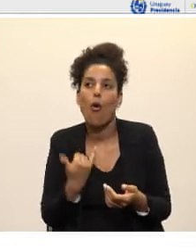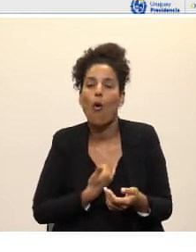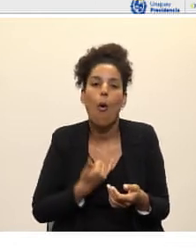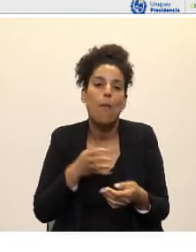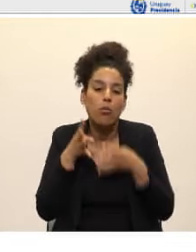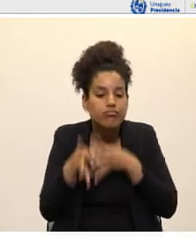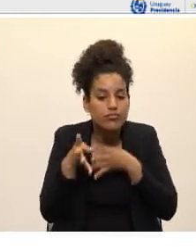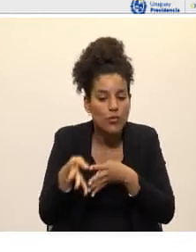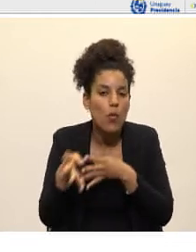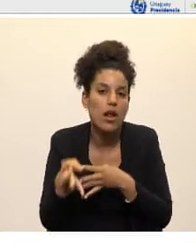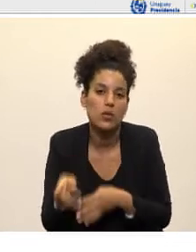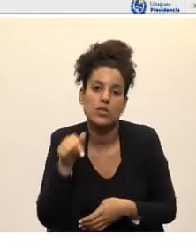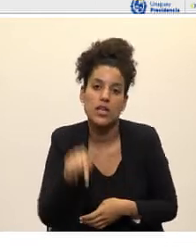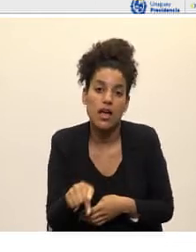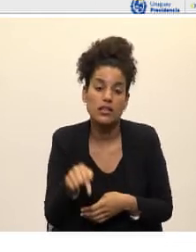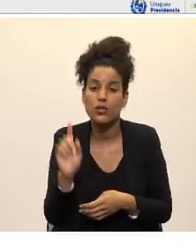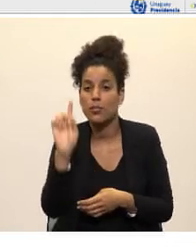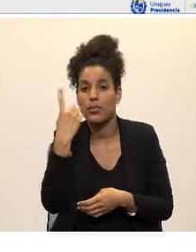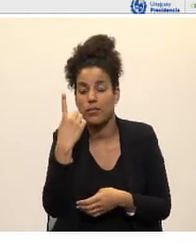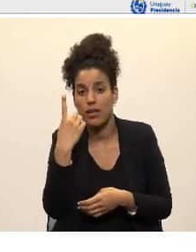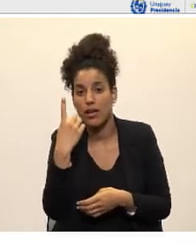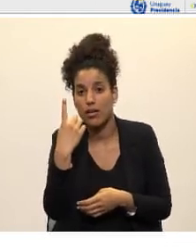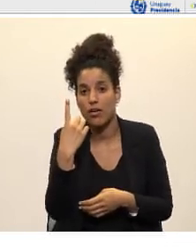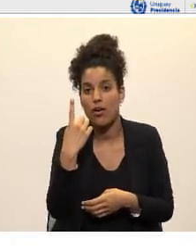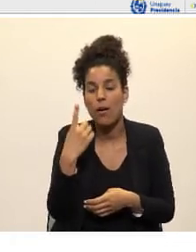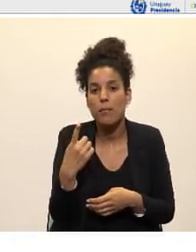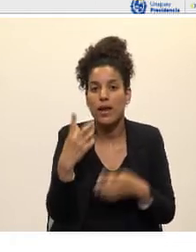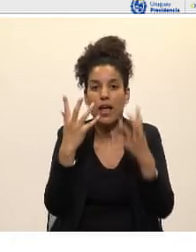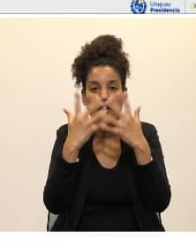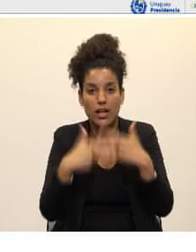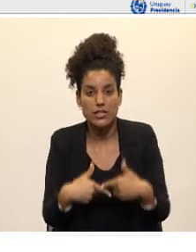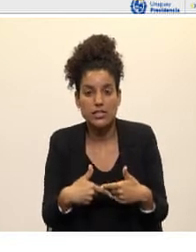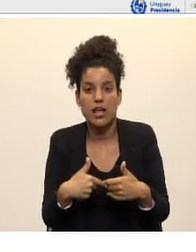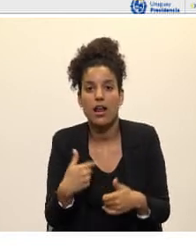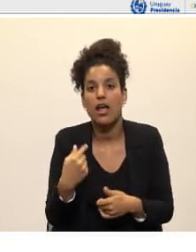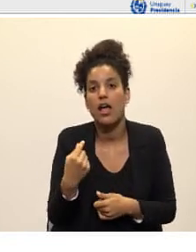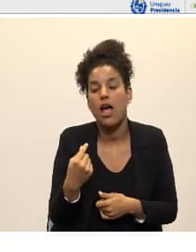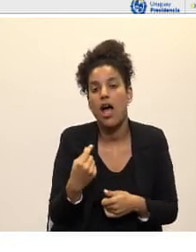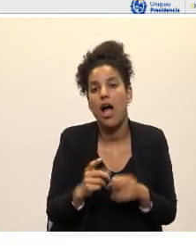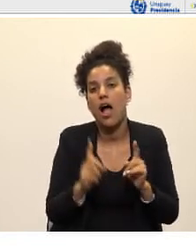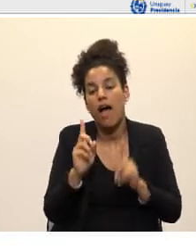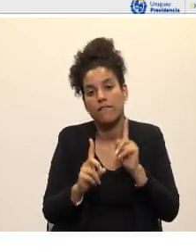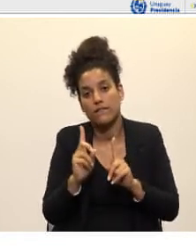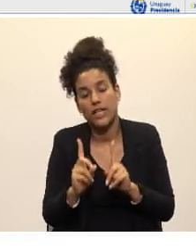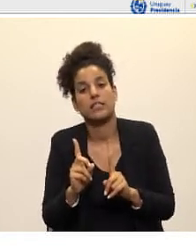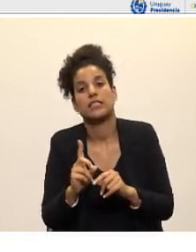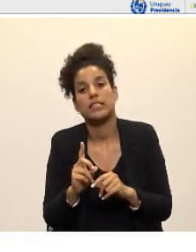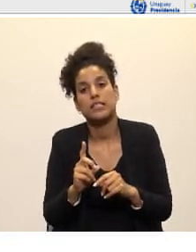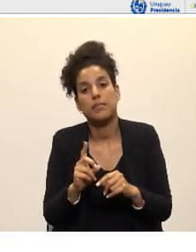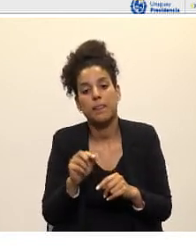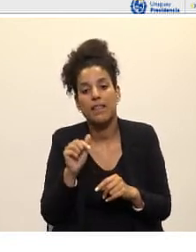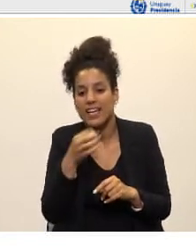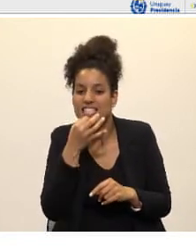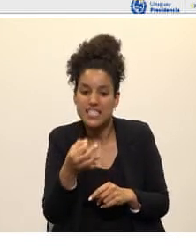Esto es lo primero que debemos tener en cuenta para planificar. Unas veces más que otras, siempre se refiere a un contexto